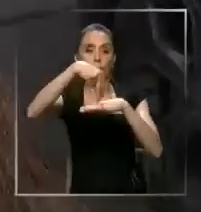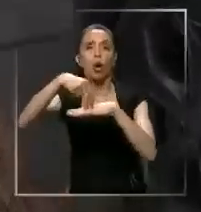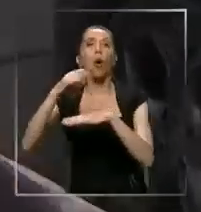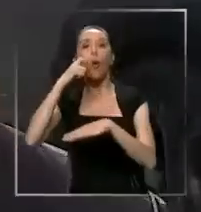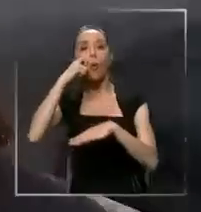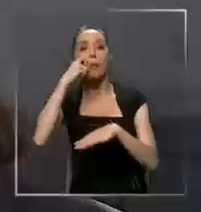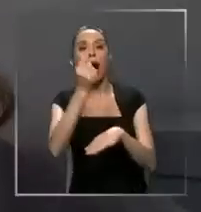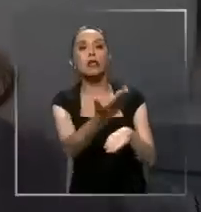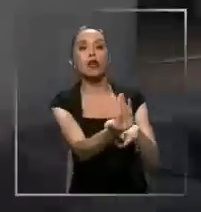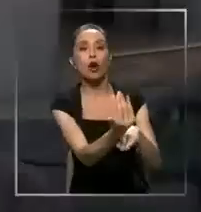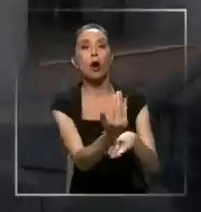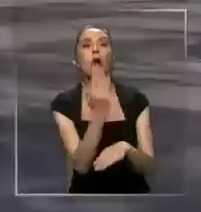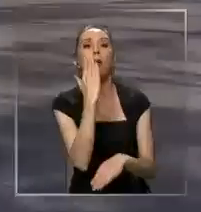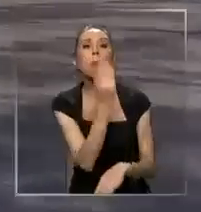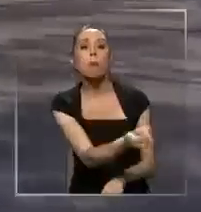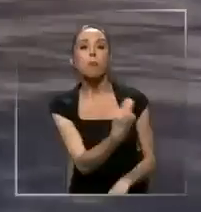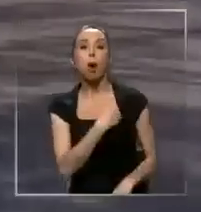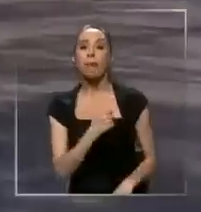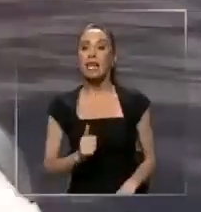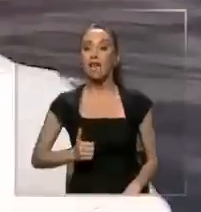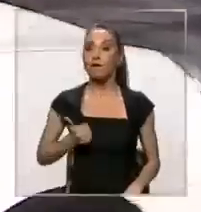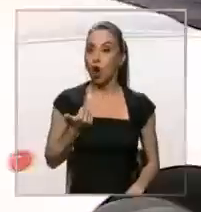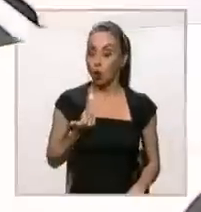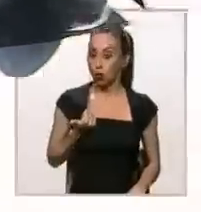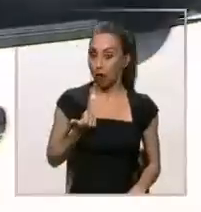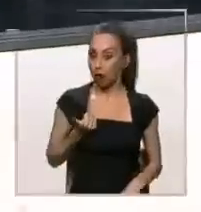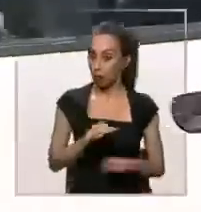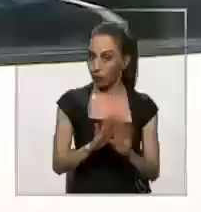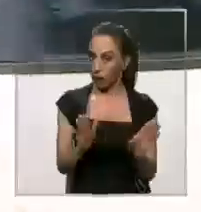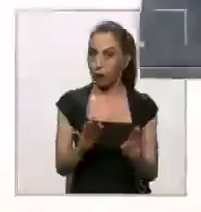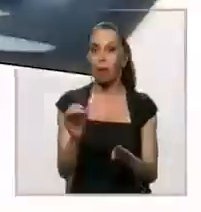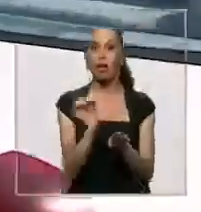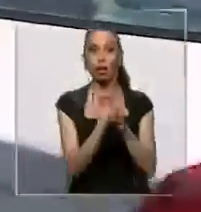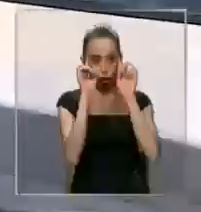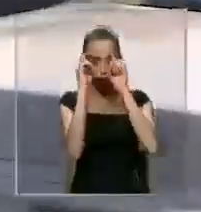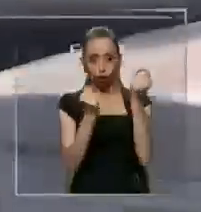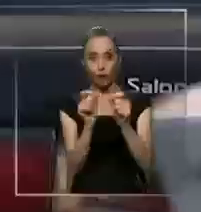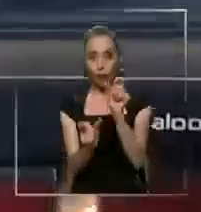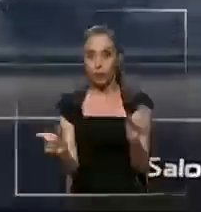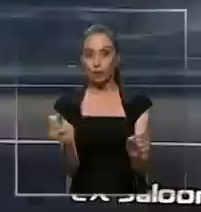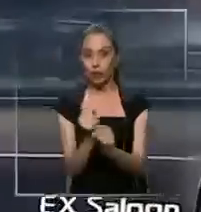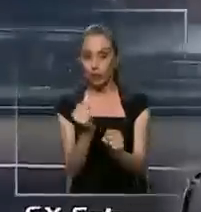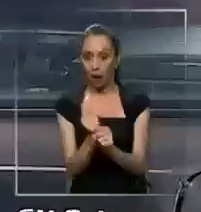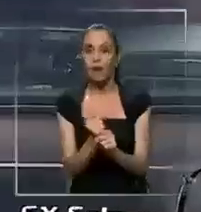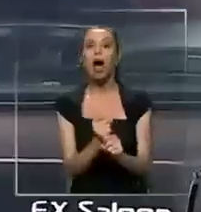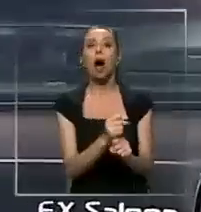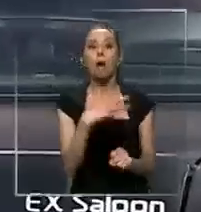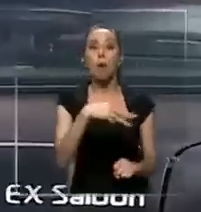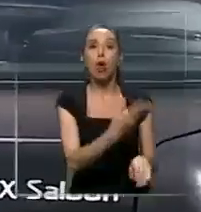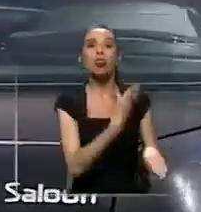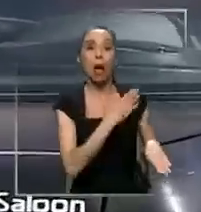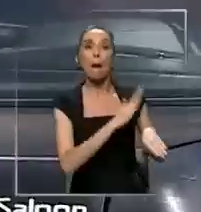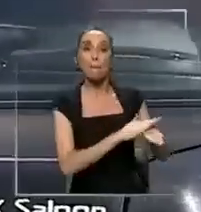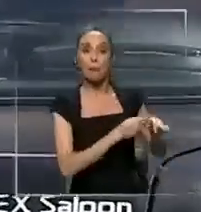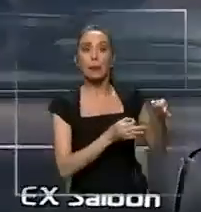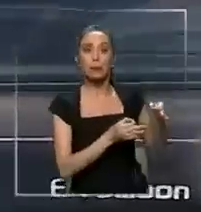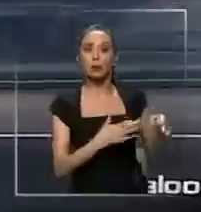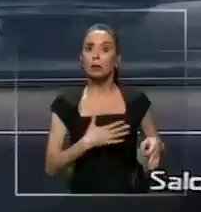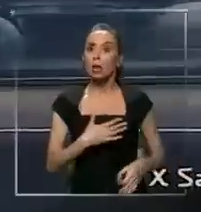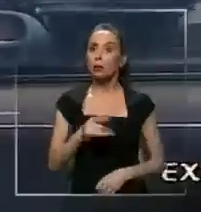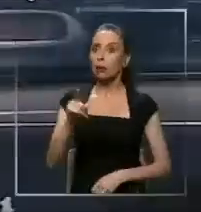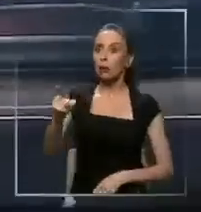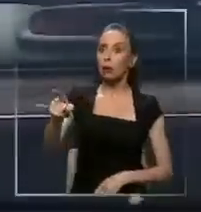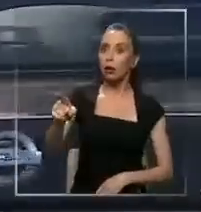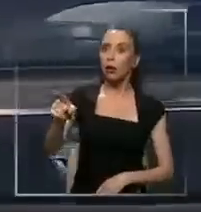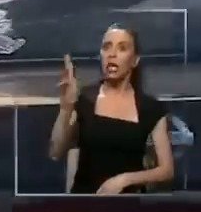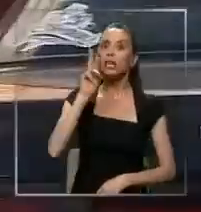solo pueden solicitar una propina voluntaria. Al igual que los automovilistas, estos trabajadores que cuentan con permisos también se sienten